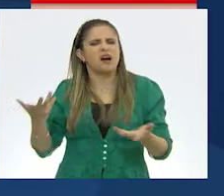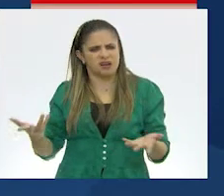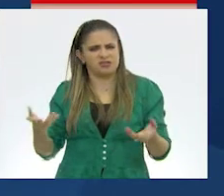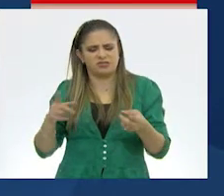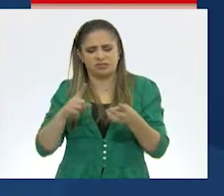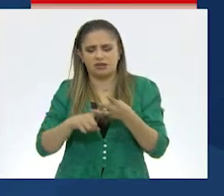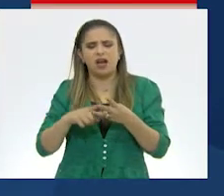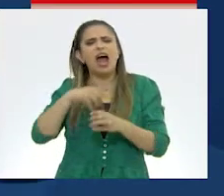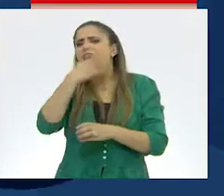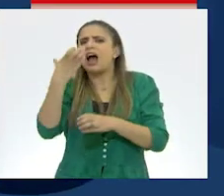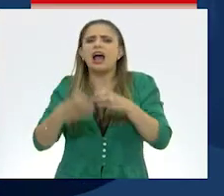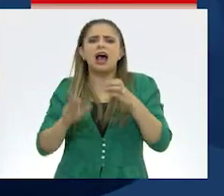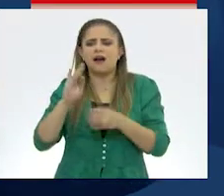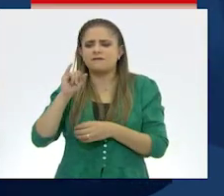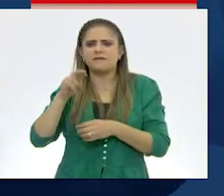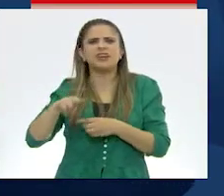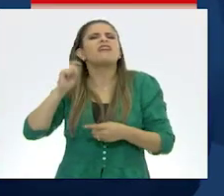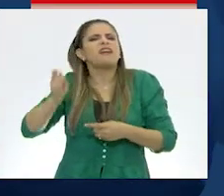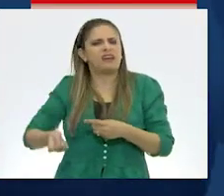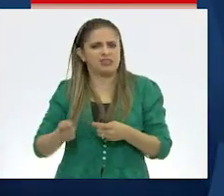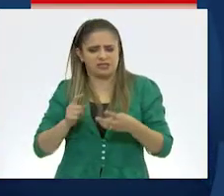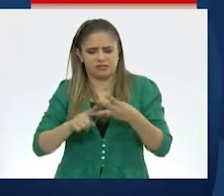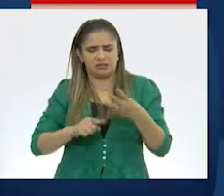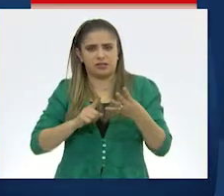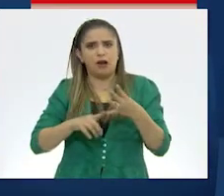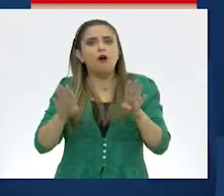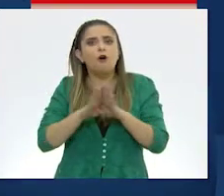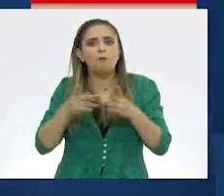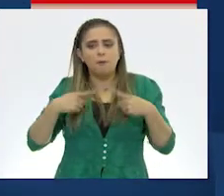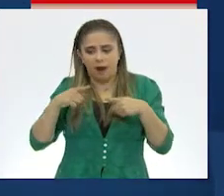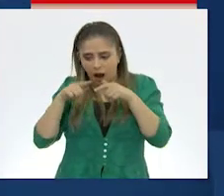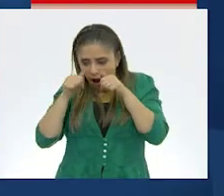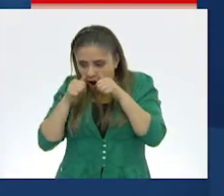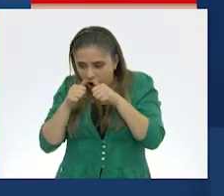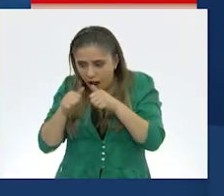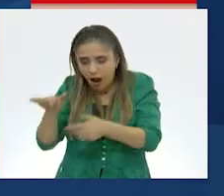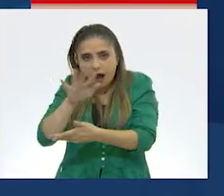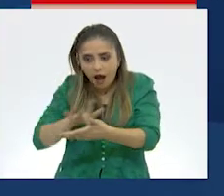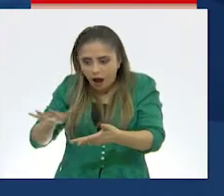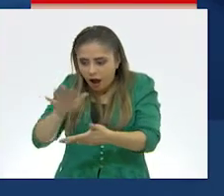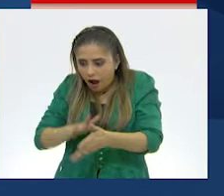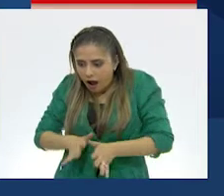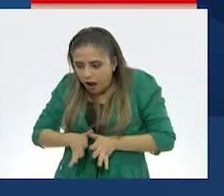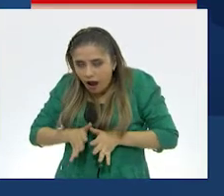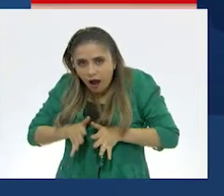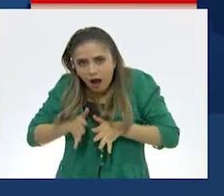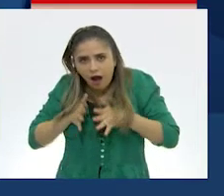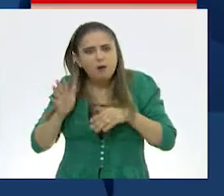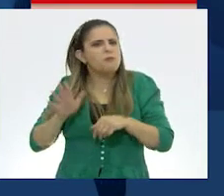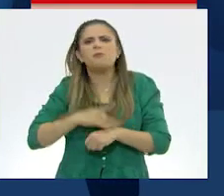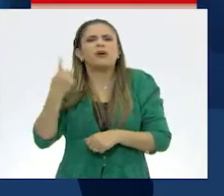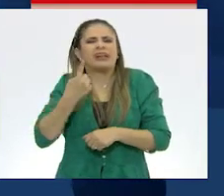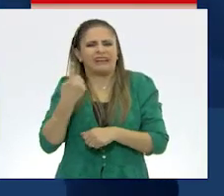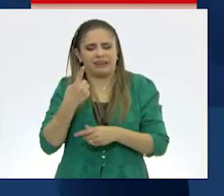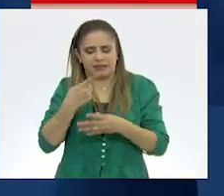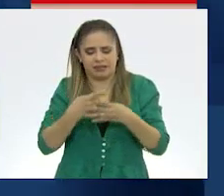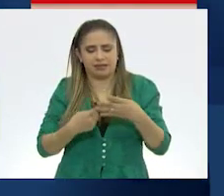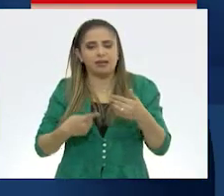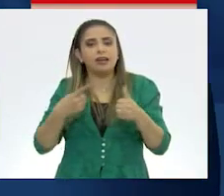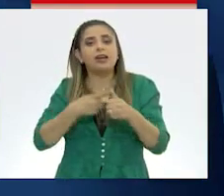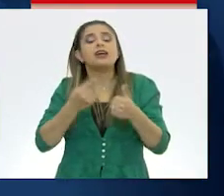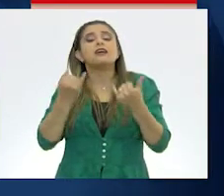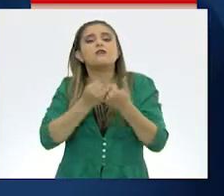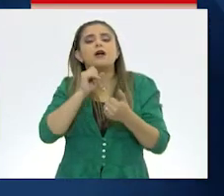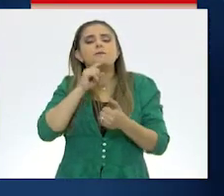¿En qué termina? ¿Cómo se logra mantener la atención del lector? Al escribir cuentos se emplean algunos recursos que